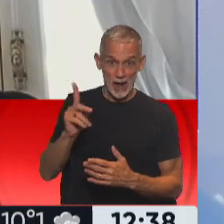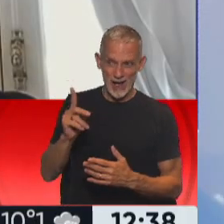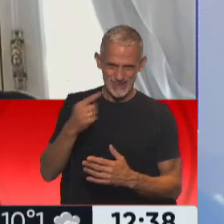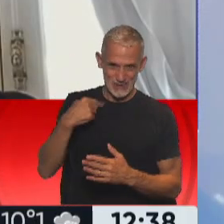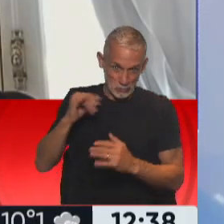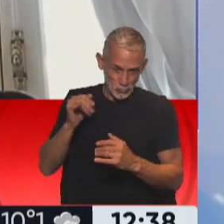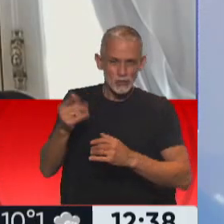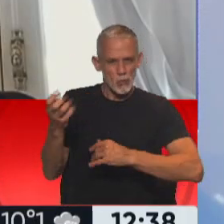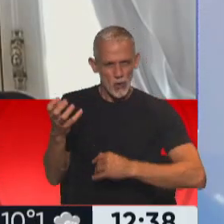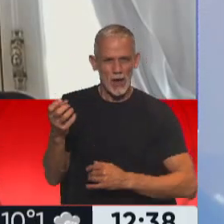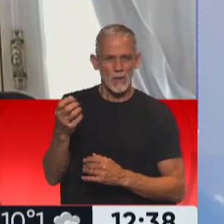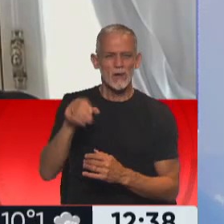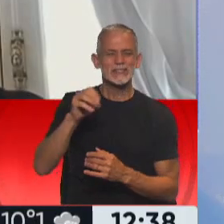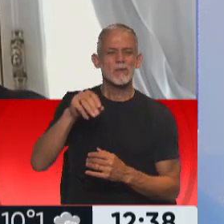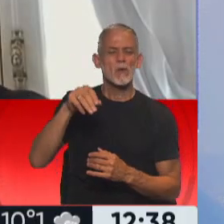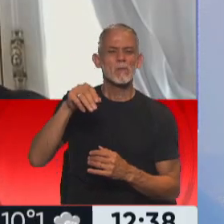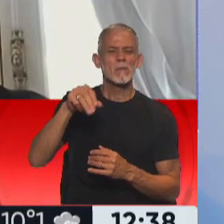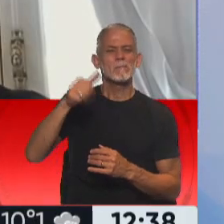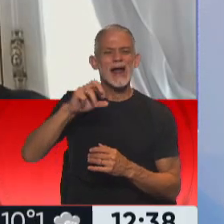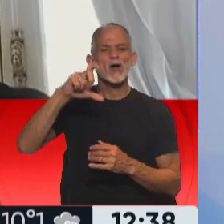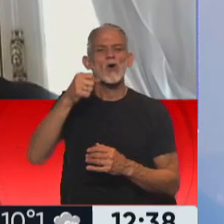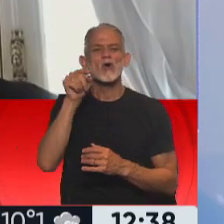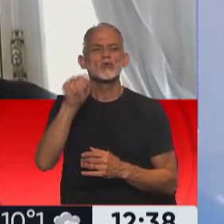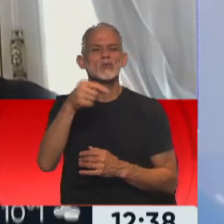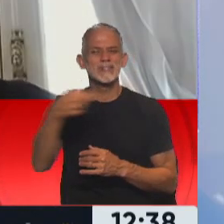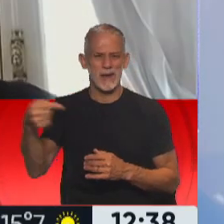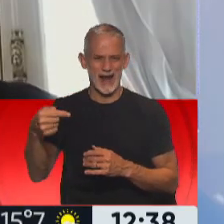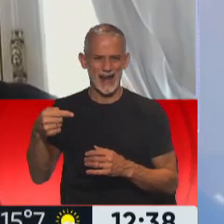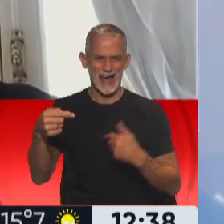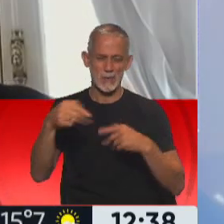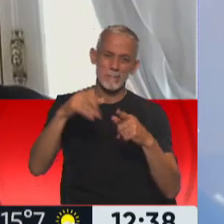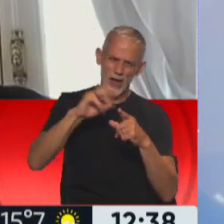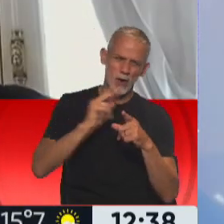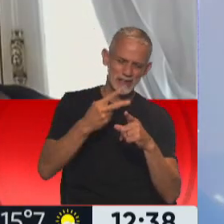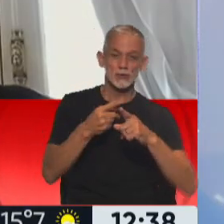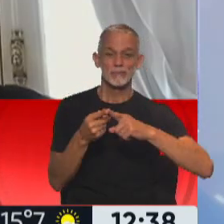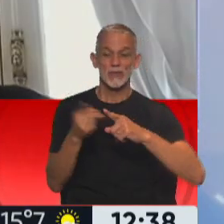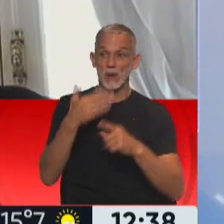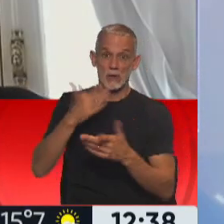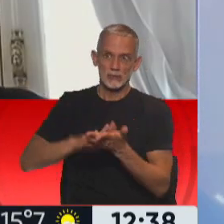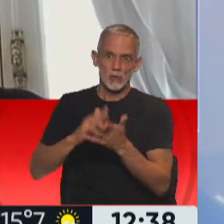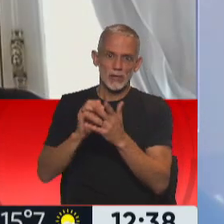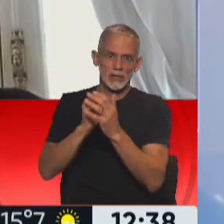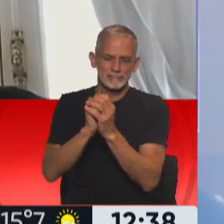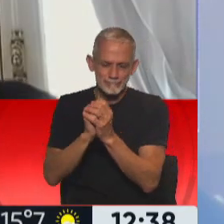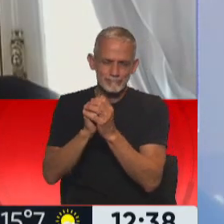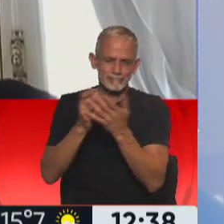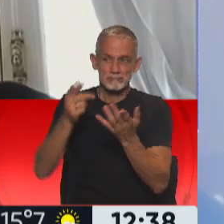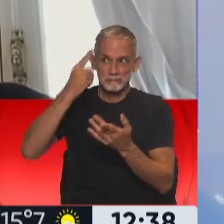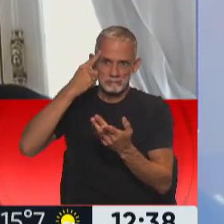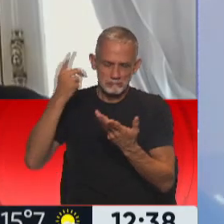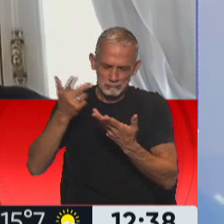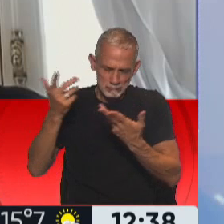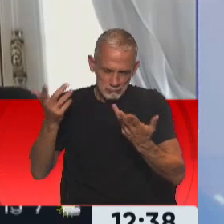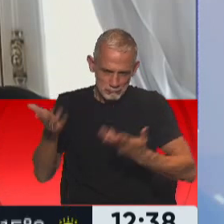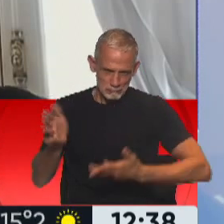que el mío que se llama Marcó tu semana, yo, digamos, hablé sobre la oración, sobre qué pensar, no sé,